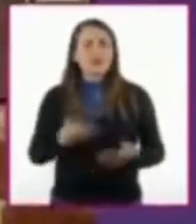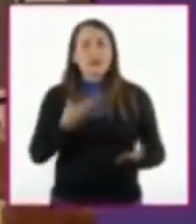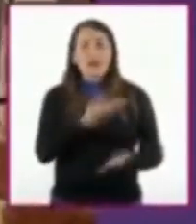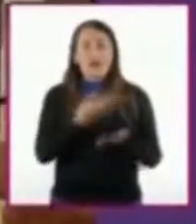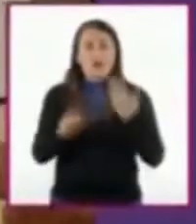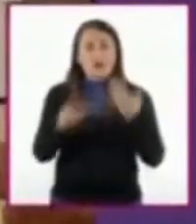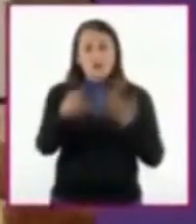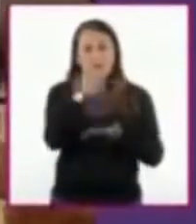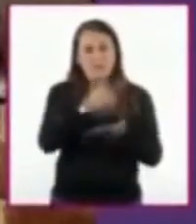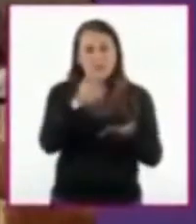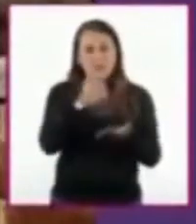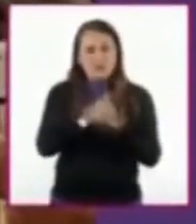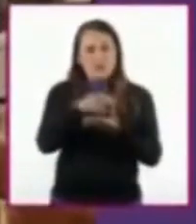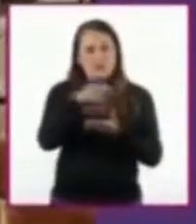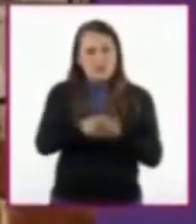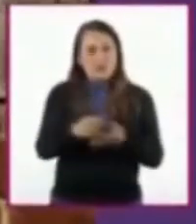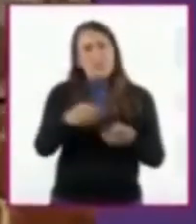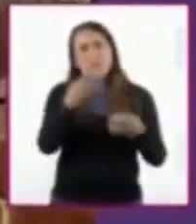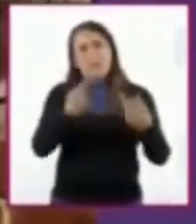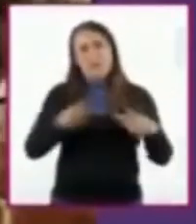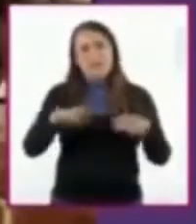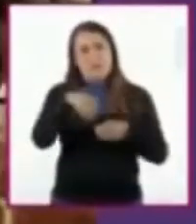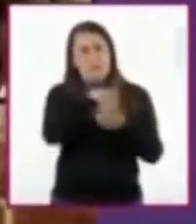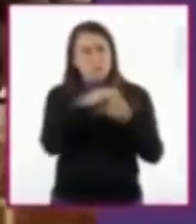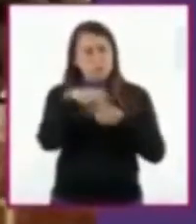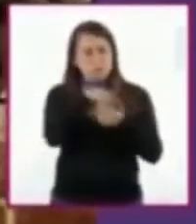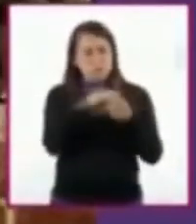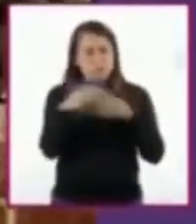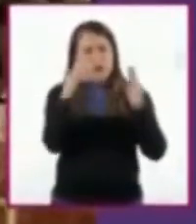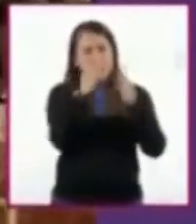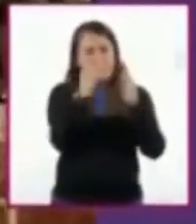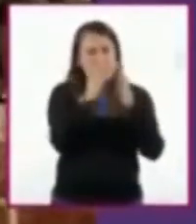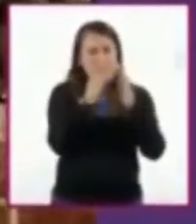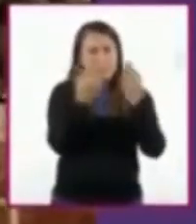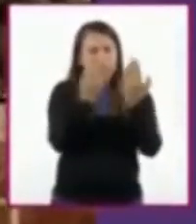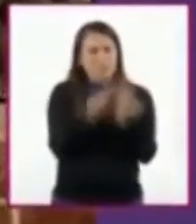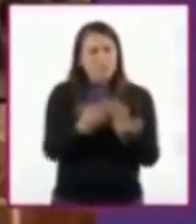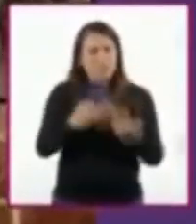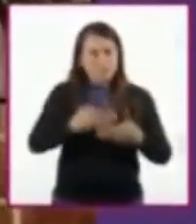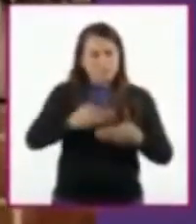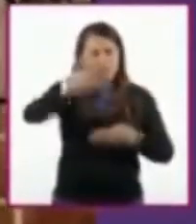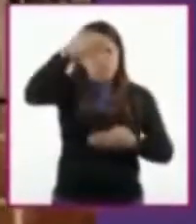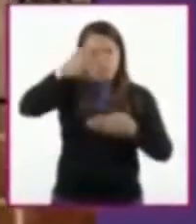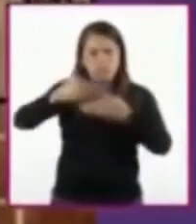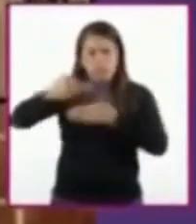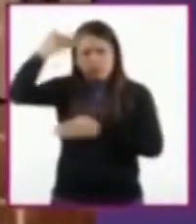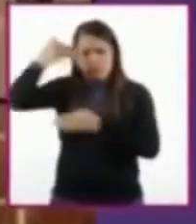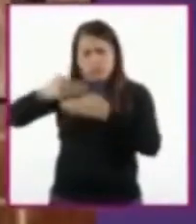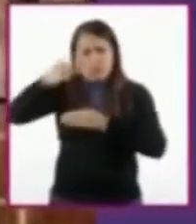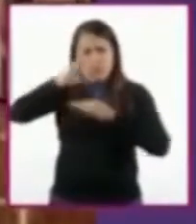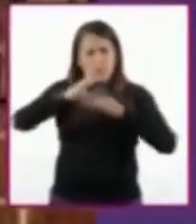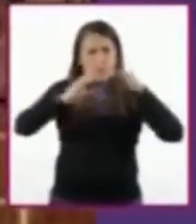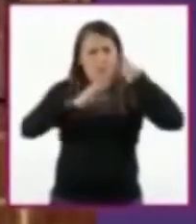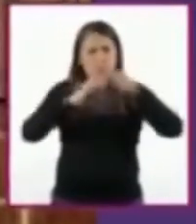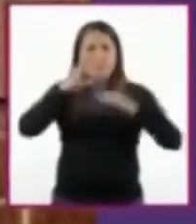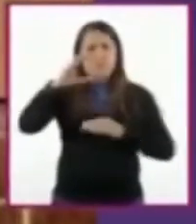Actualmente, en las ciudades con alta densidad de población, es común construir muros de concreto armado o con ladrillos de